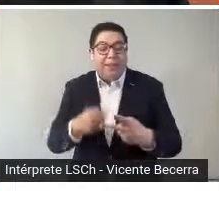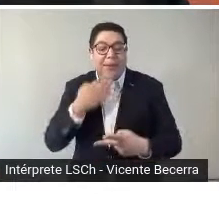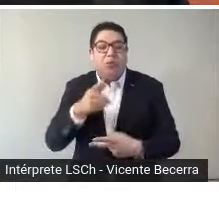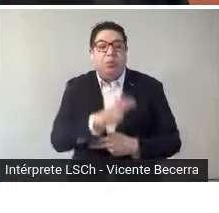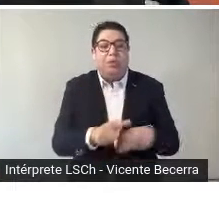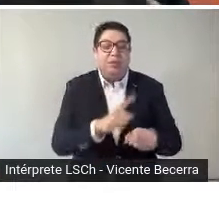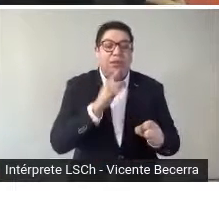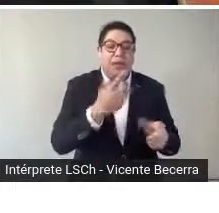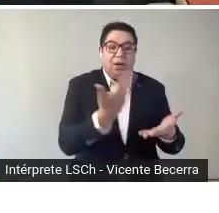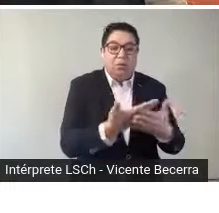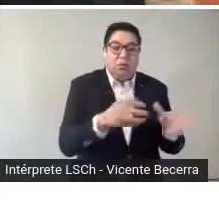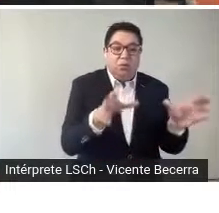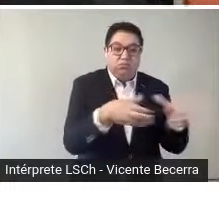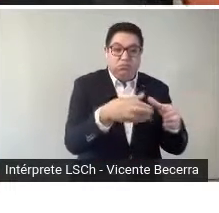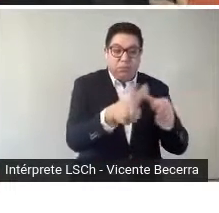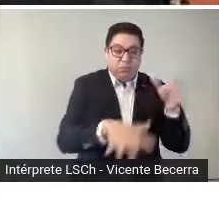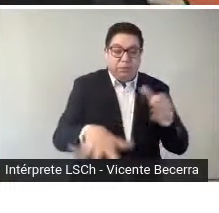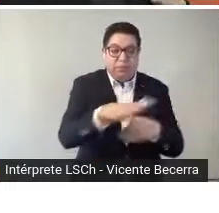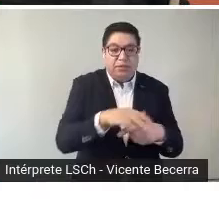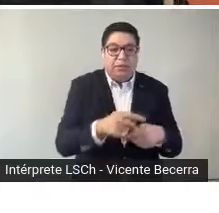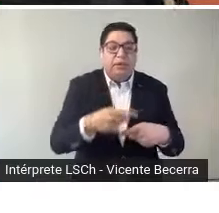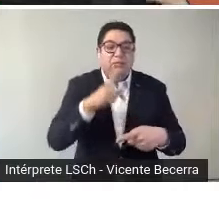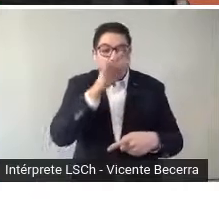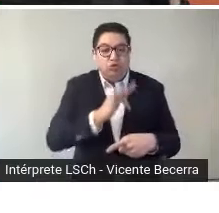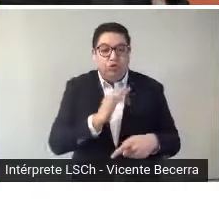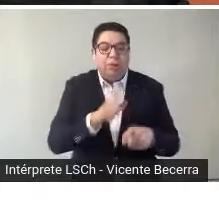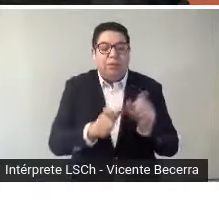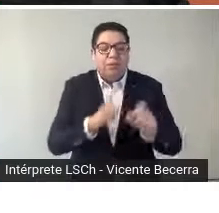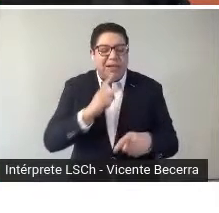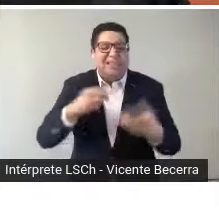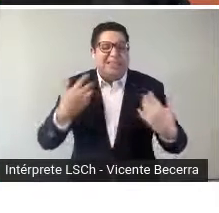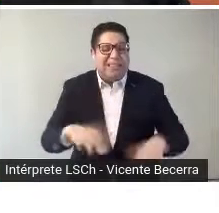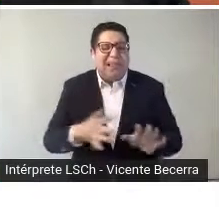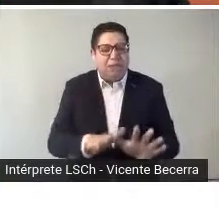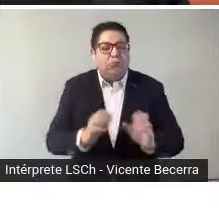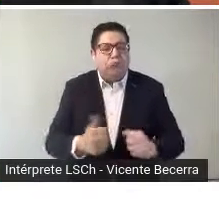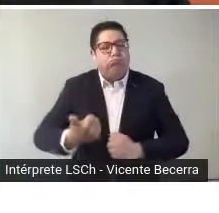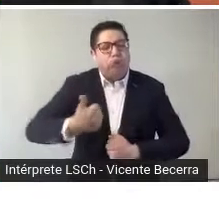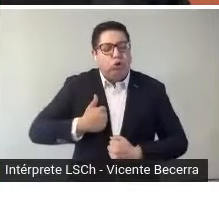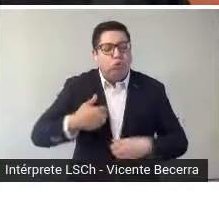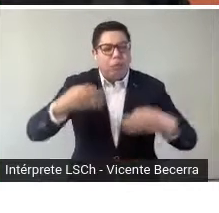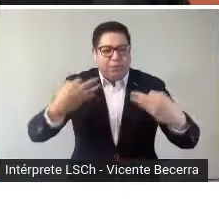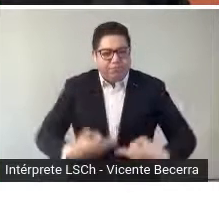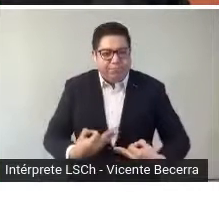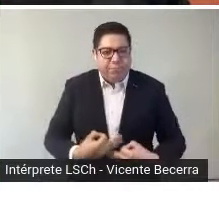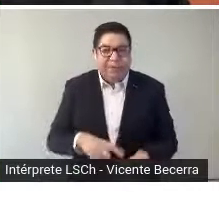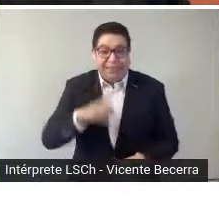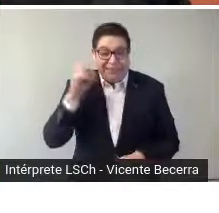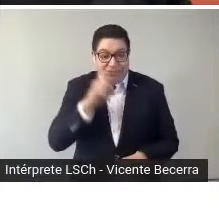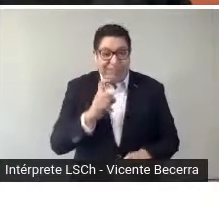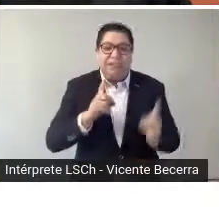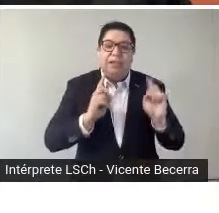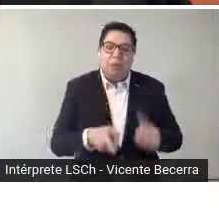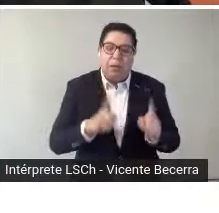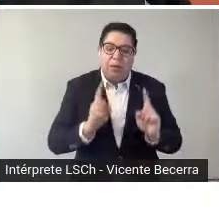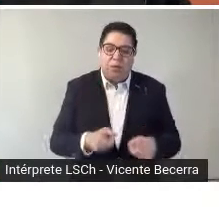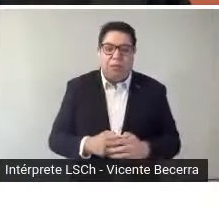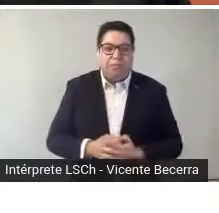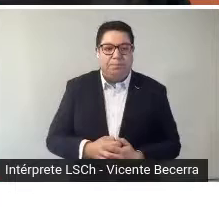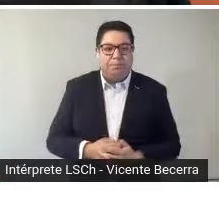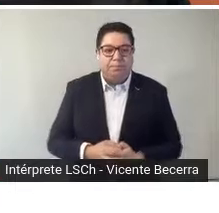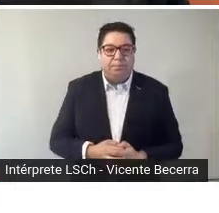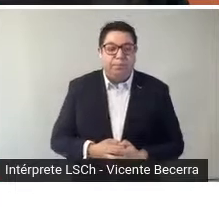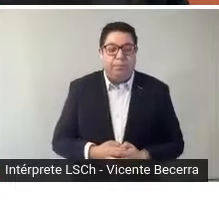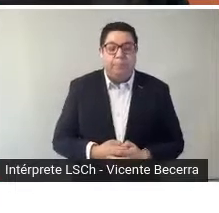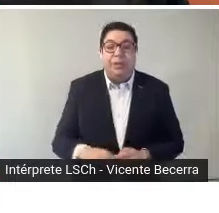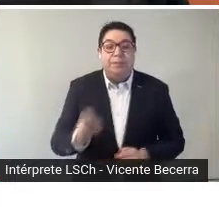instituciones públicas han demostrado que sí es posible estar a la altura de la complejidad y de los cambios que estamos viviendo. En el día